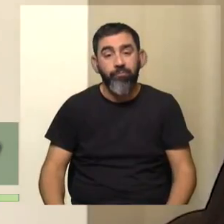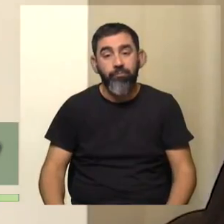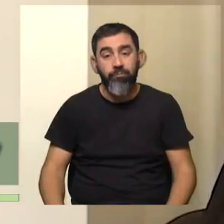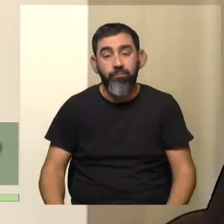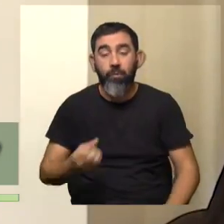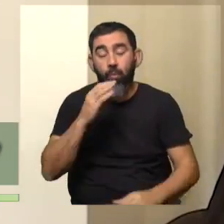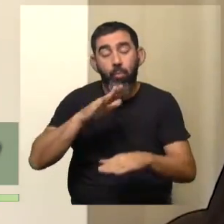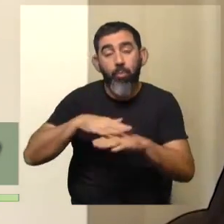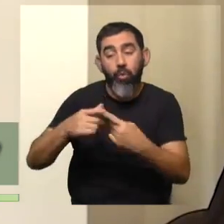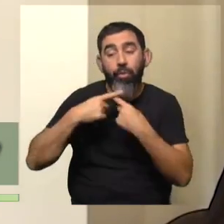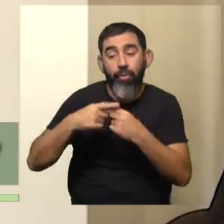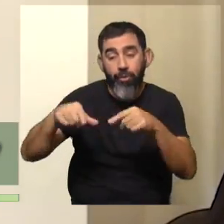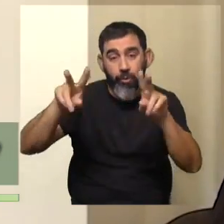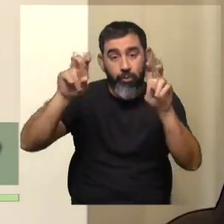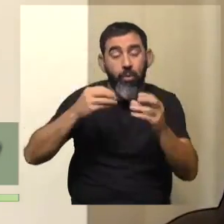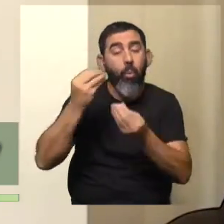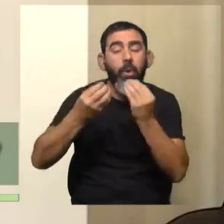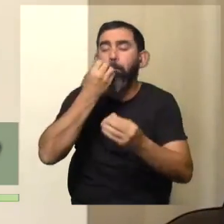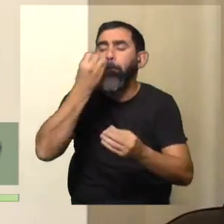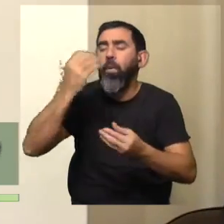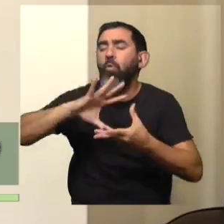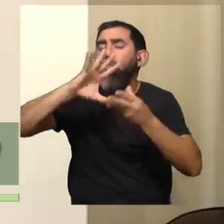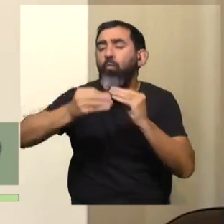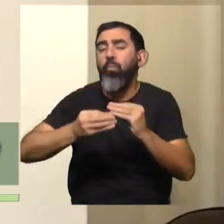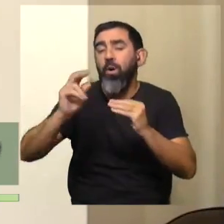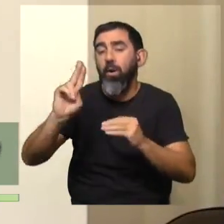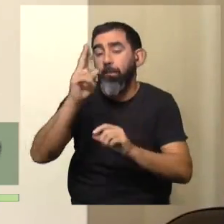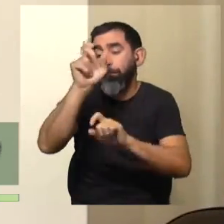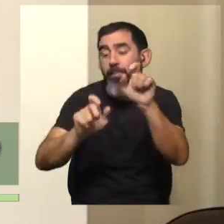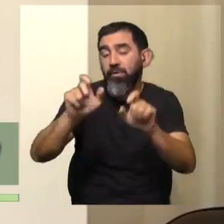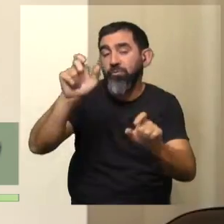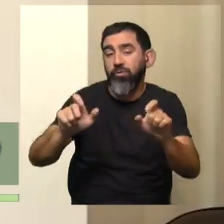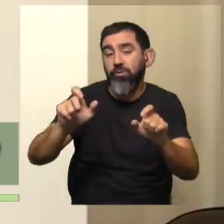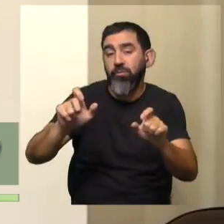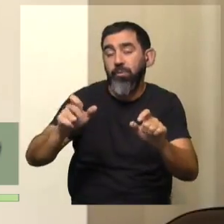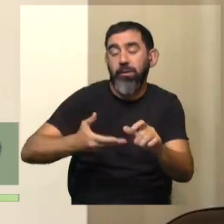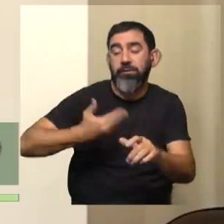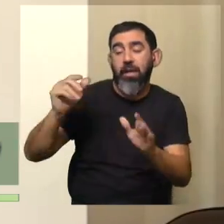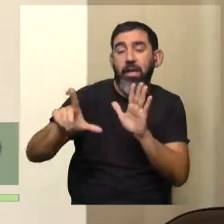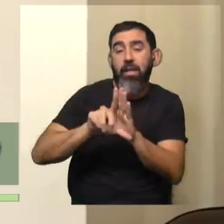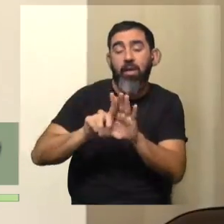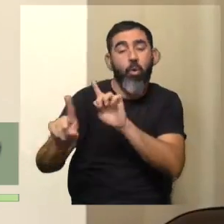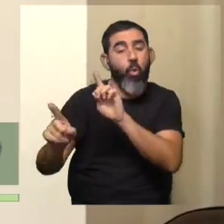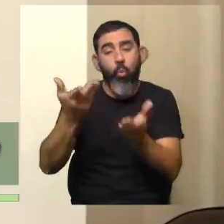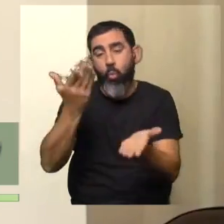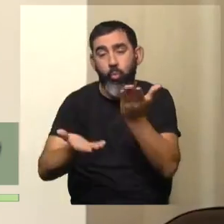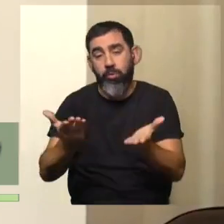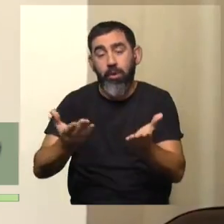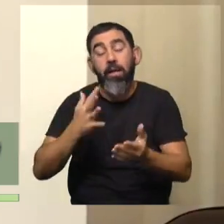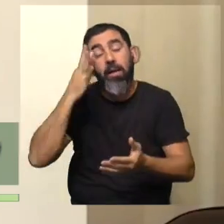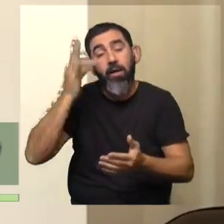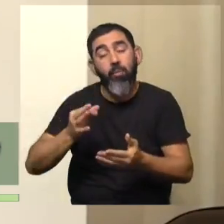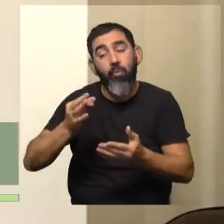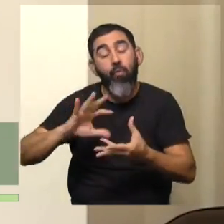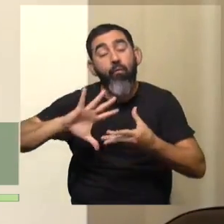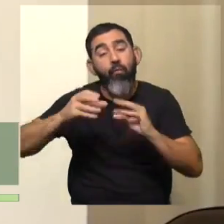colocar este debate hoy sobre cuál es la mejor estrategia para el pueblo uruguayo para sacarse de arriba una ley injusta a nosotros nos parece que